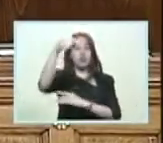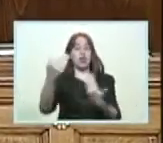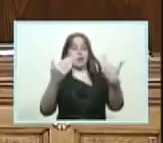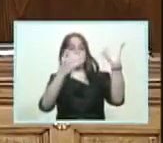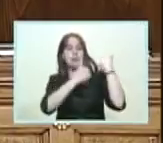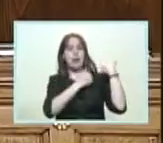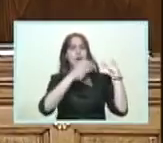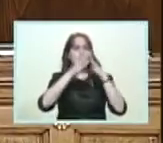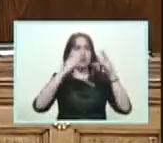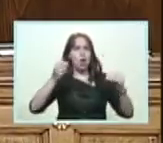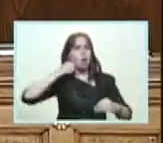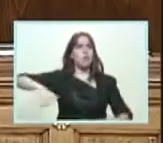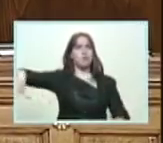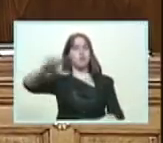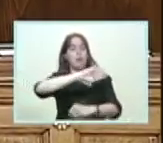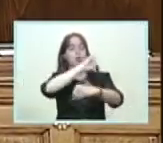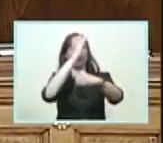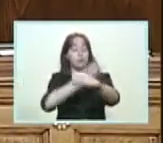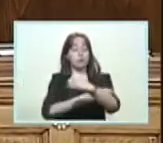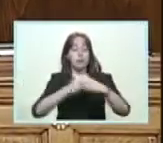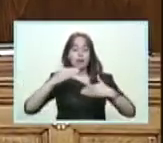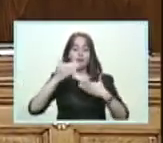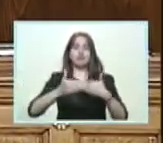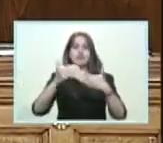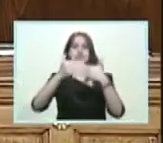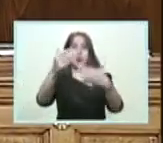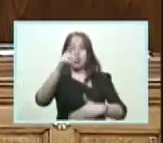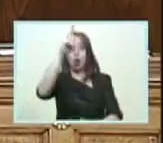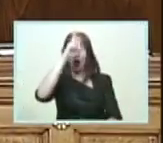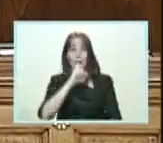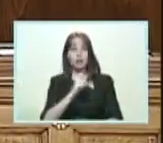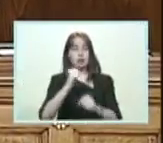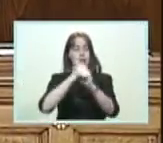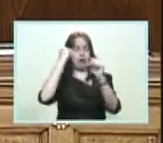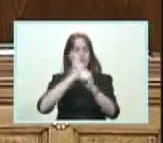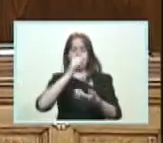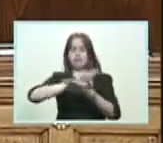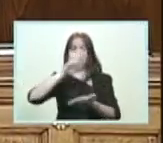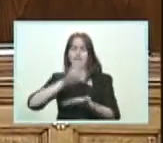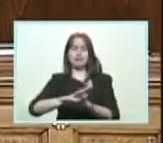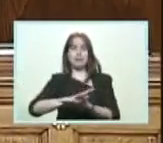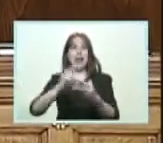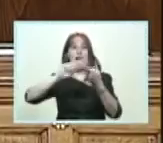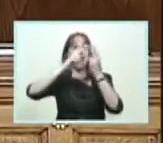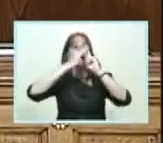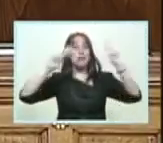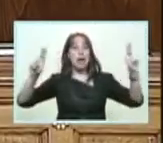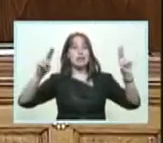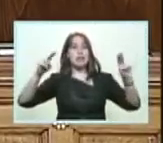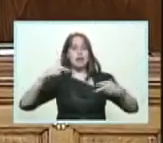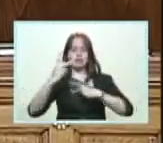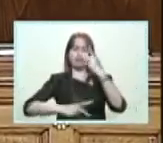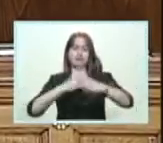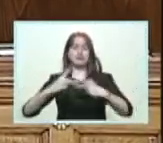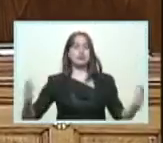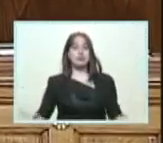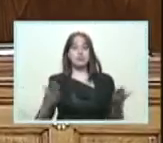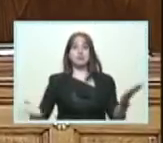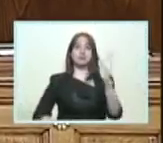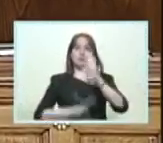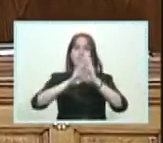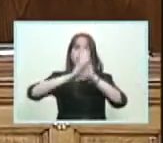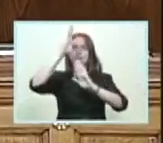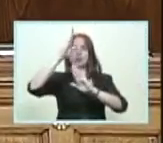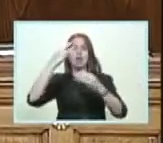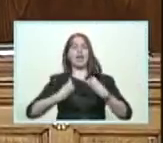el pueblo con el poder. Avancemos estos dos años a la estabilidad, a la paz y a la prosperidad. ¡Que viva la